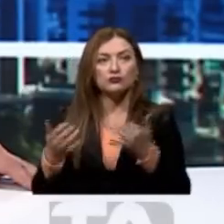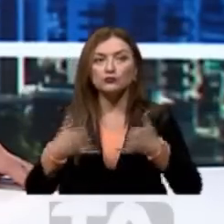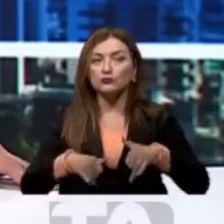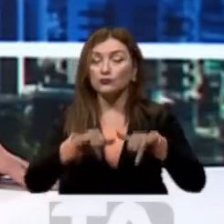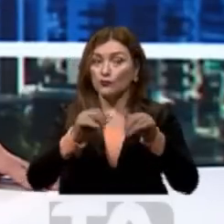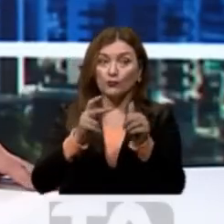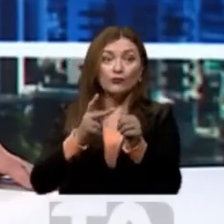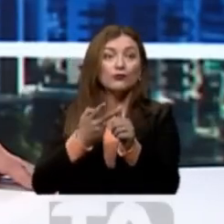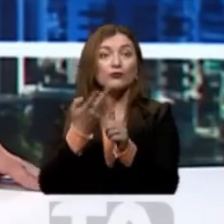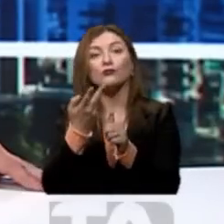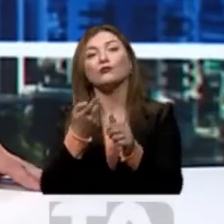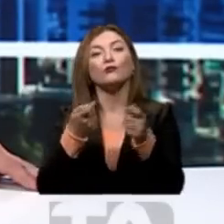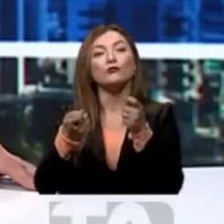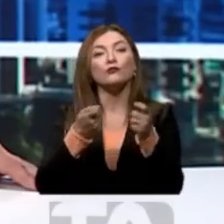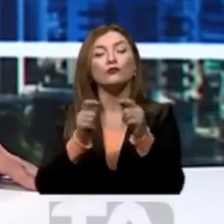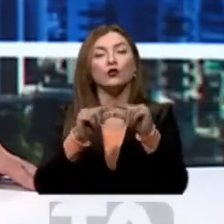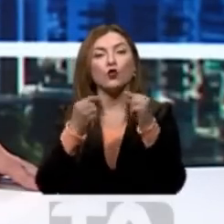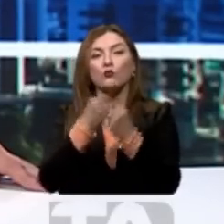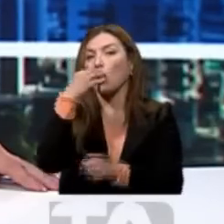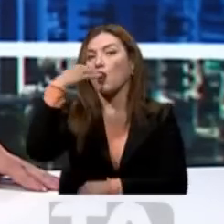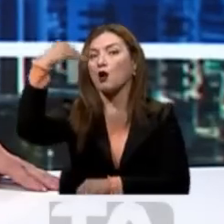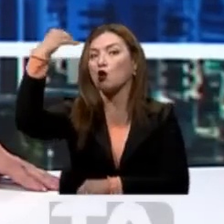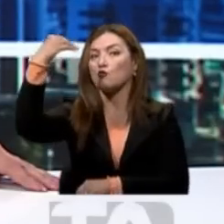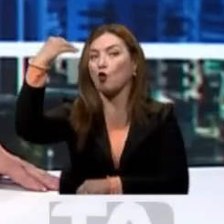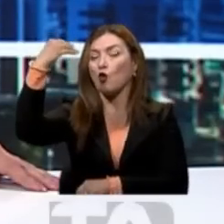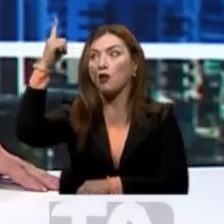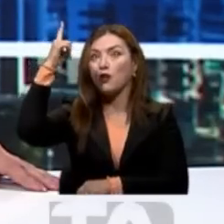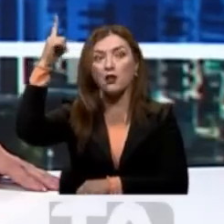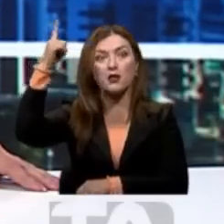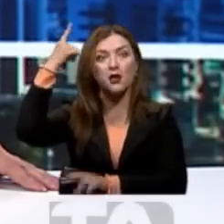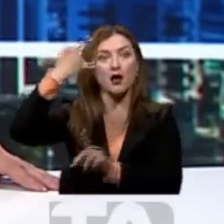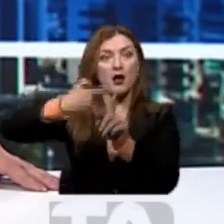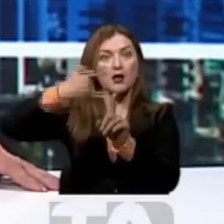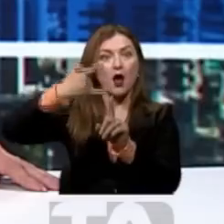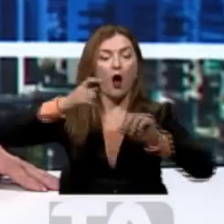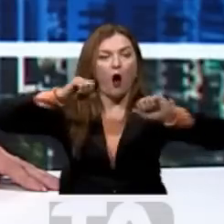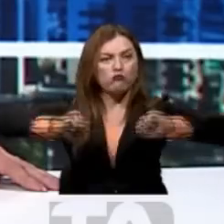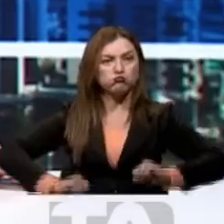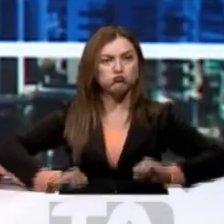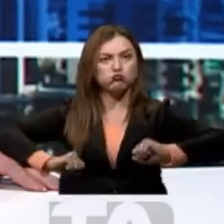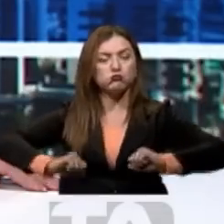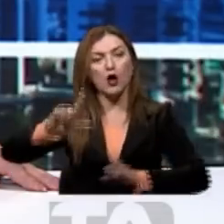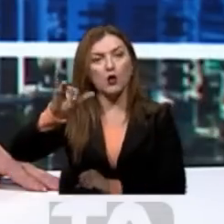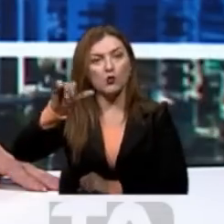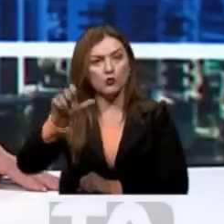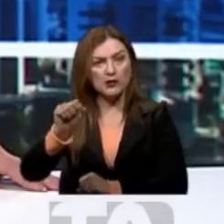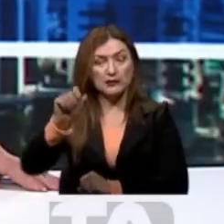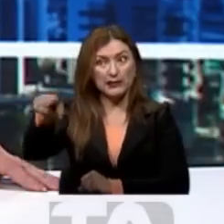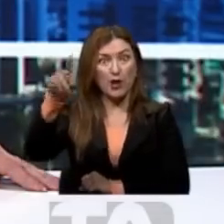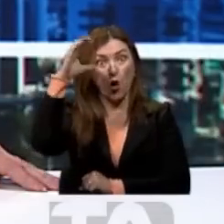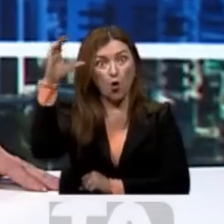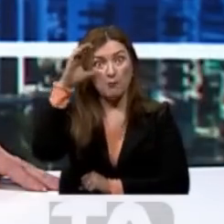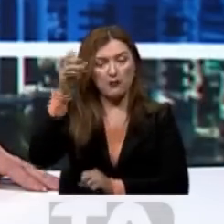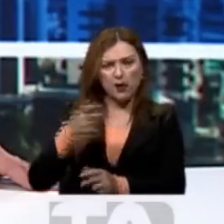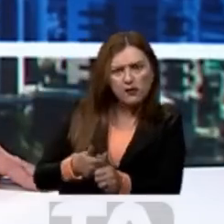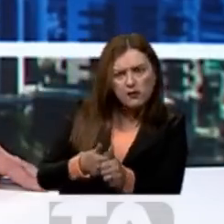Continuamos. El segundo al mando de la banda de los Lobos, Luis Arboleda, alias El Gordo Luis, fue recapturado en Colombia. Gordo Luis